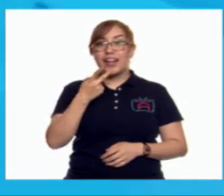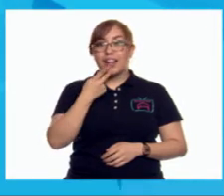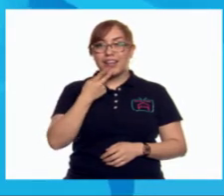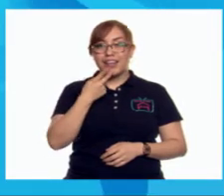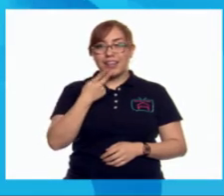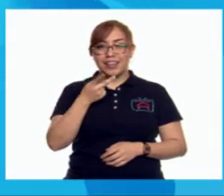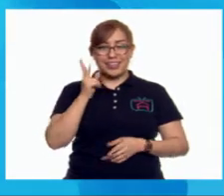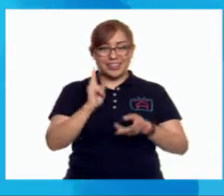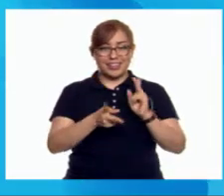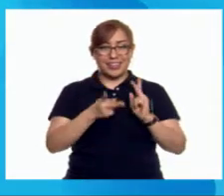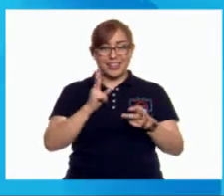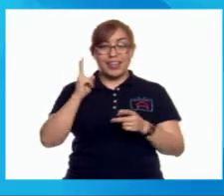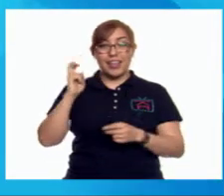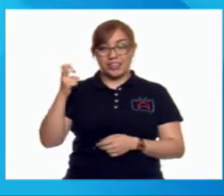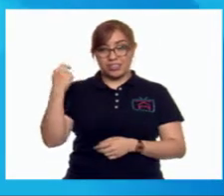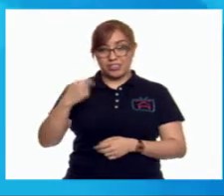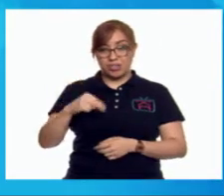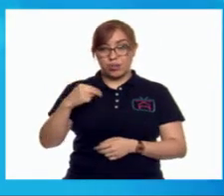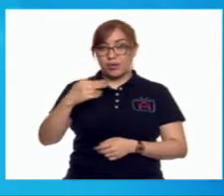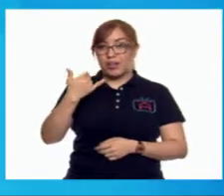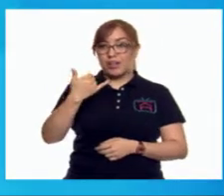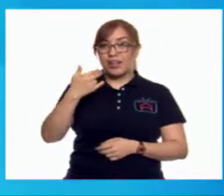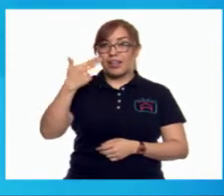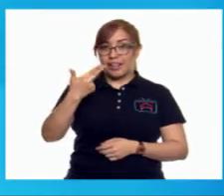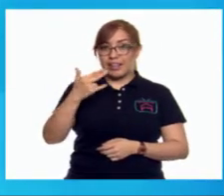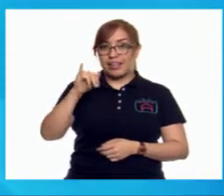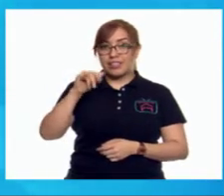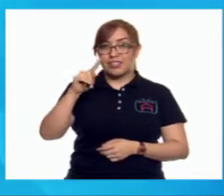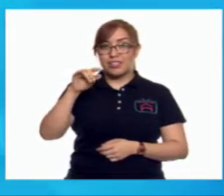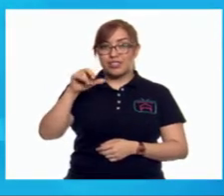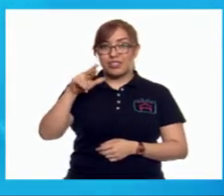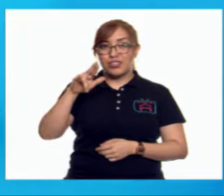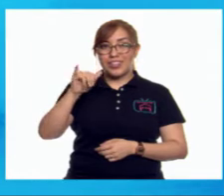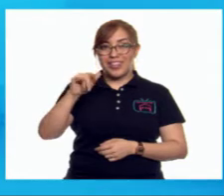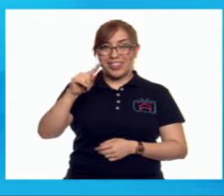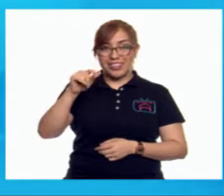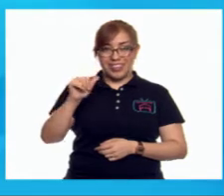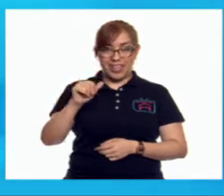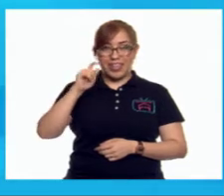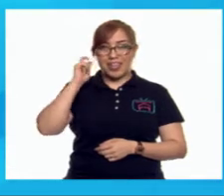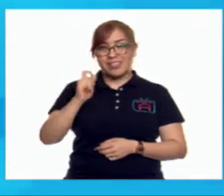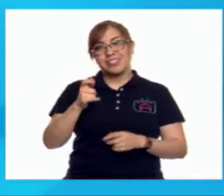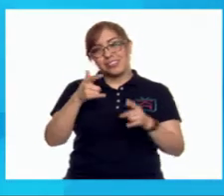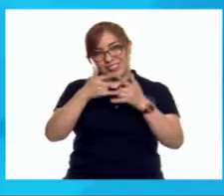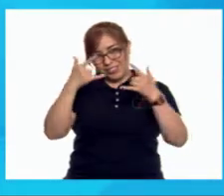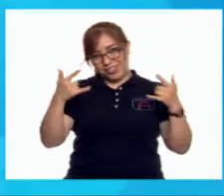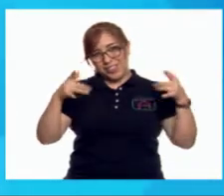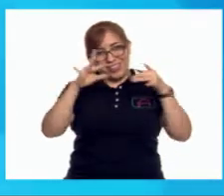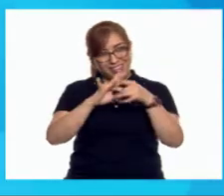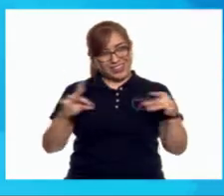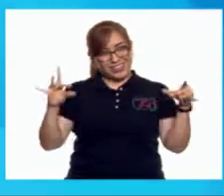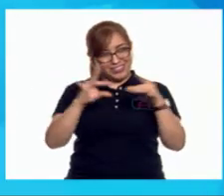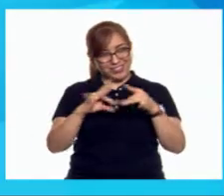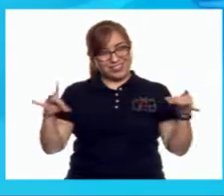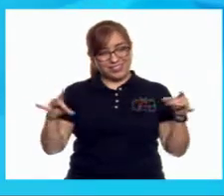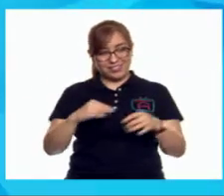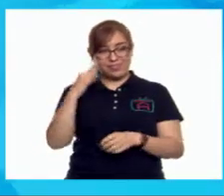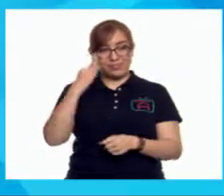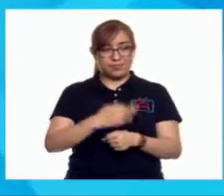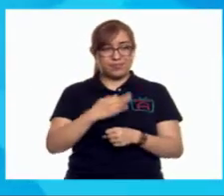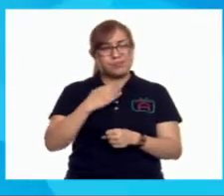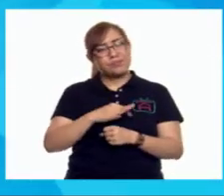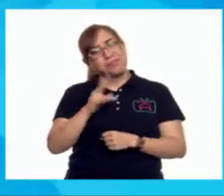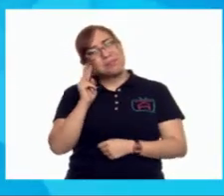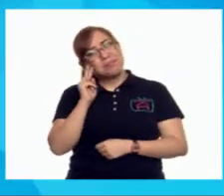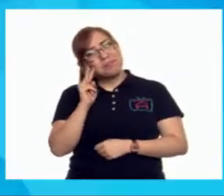historieta. ¿Sí habías escuchado hablar de ellas? Sí, por supuesto. Me gustan mucho. Bueno, vamos a leer la historieta y vamos a observar las